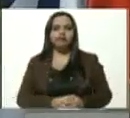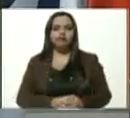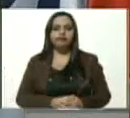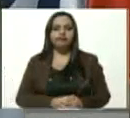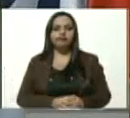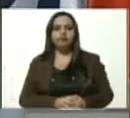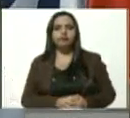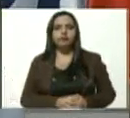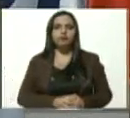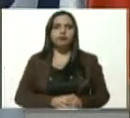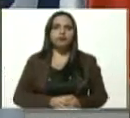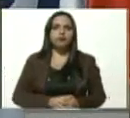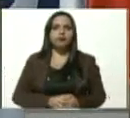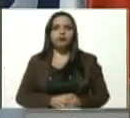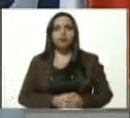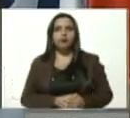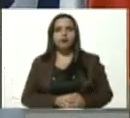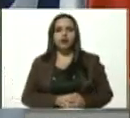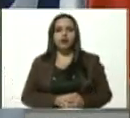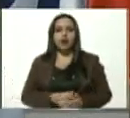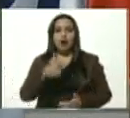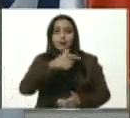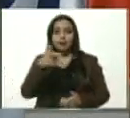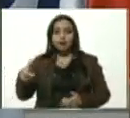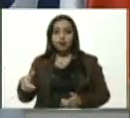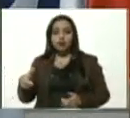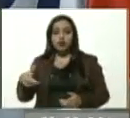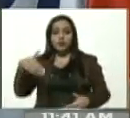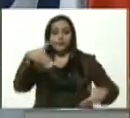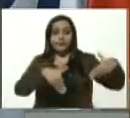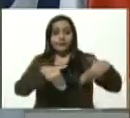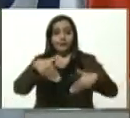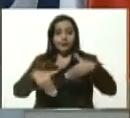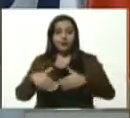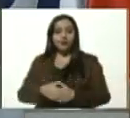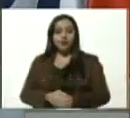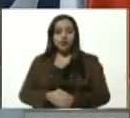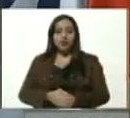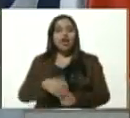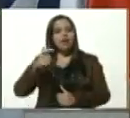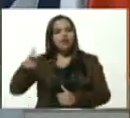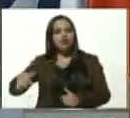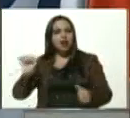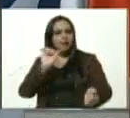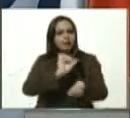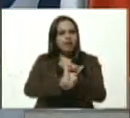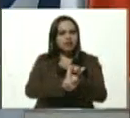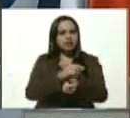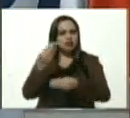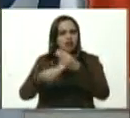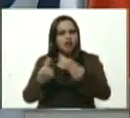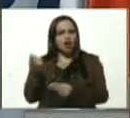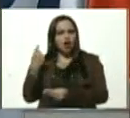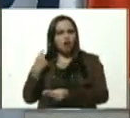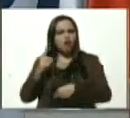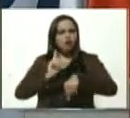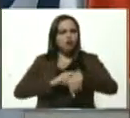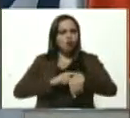los detenidos, en la audiencia a la cual he hecho mención, realizada hace unas horas,